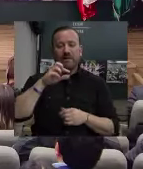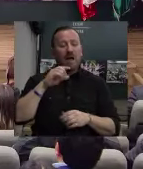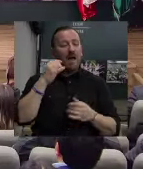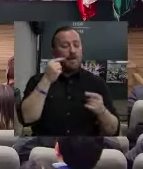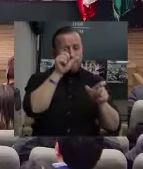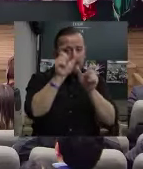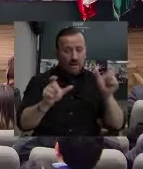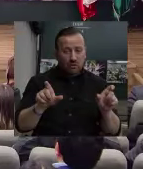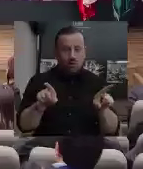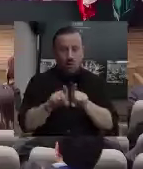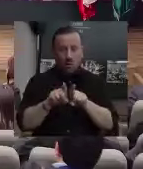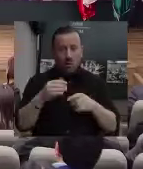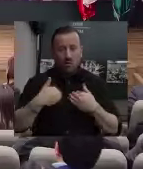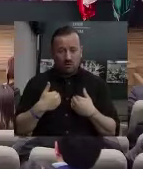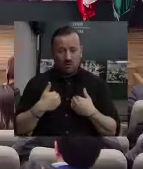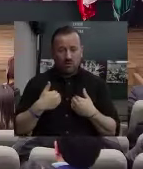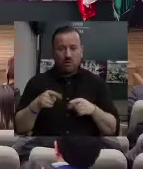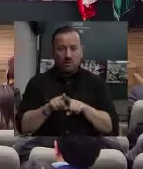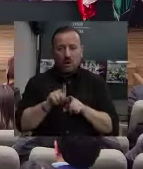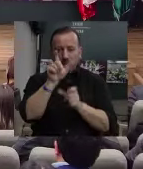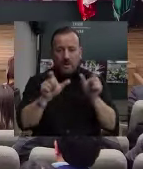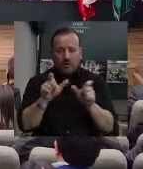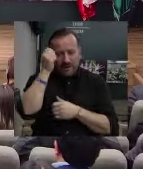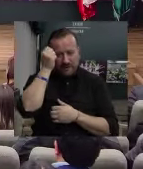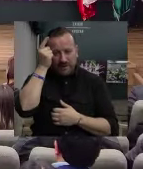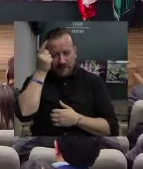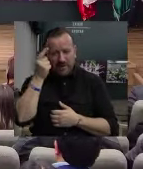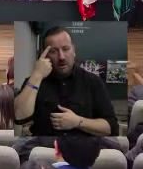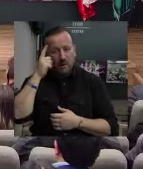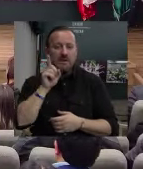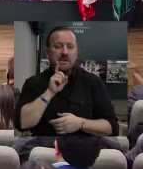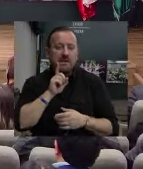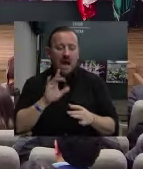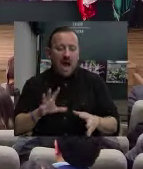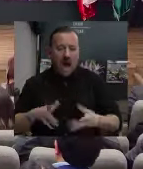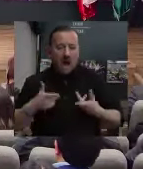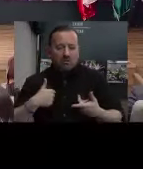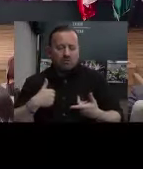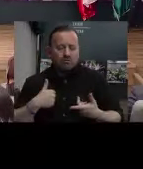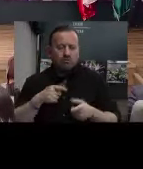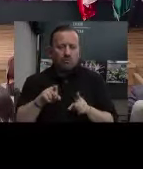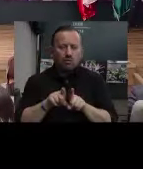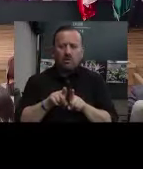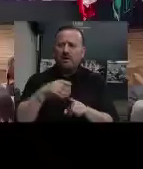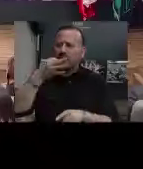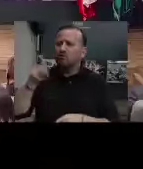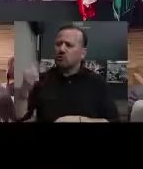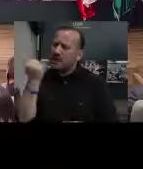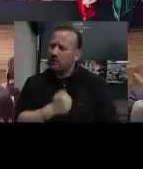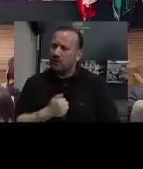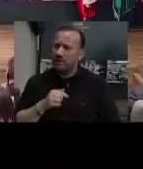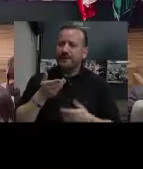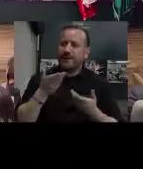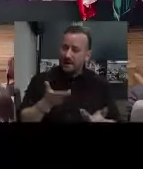personas como tú personas que te entiendan pero que tengan la habilidad y el carácter para corregirte eso